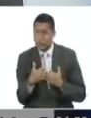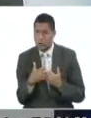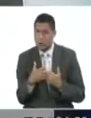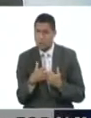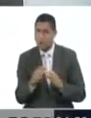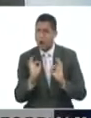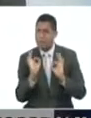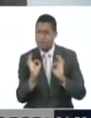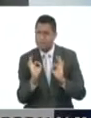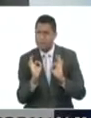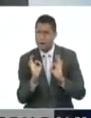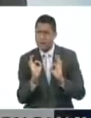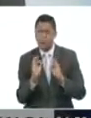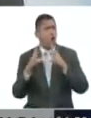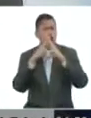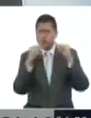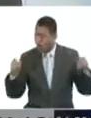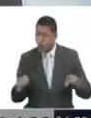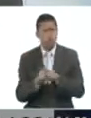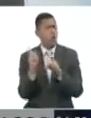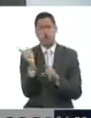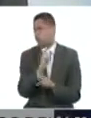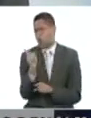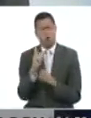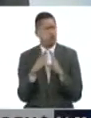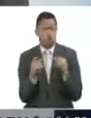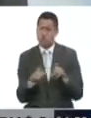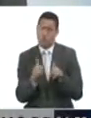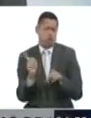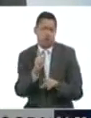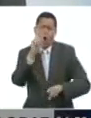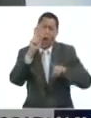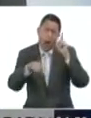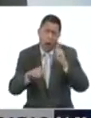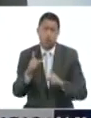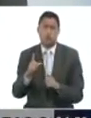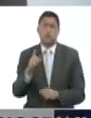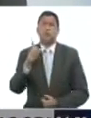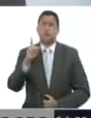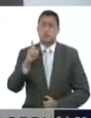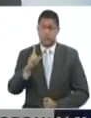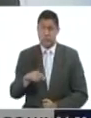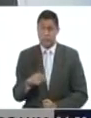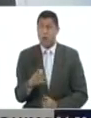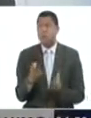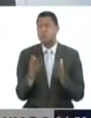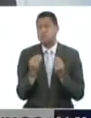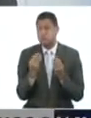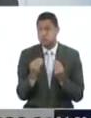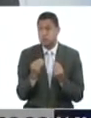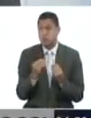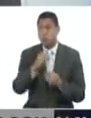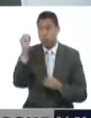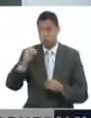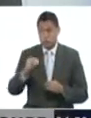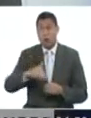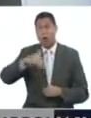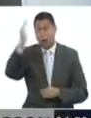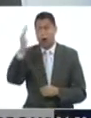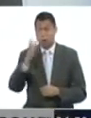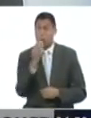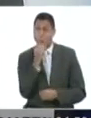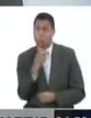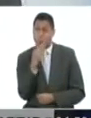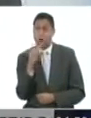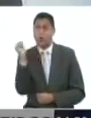casos específicos, esos no son, todos los pacientes no todos se manifiestan los, igual. No todos los pacientes, ¿ok? De hecho, un alto porcentaje de autismo tiene una evolución